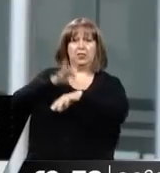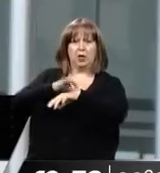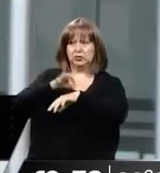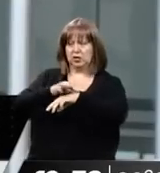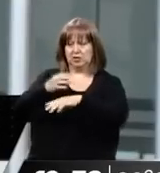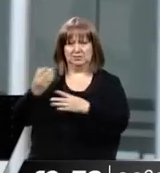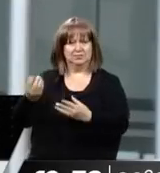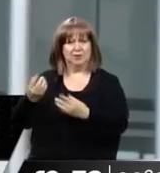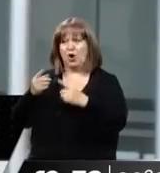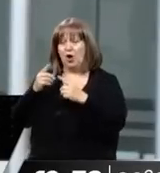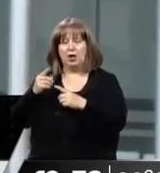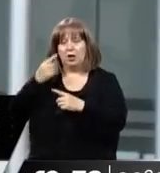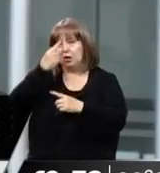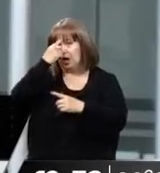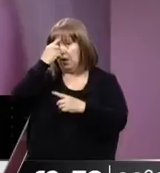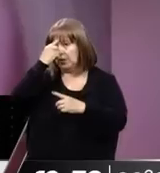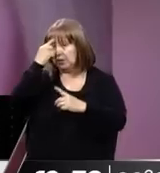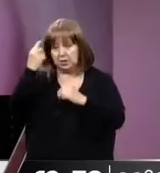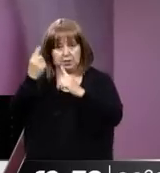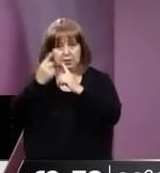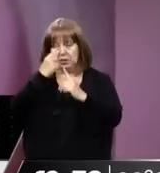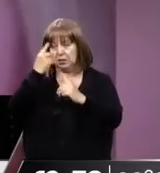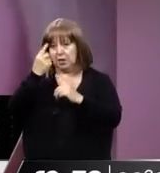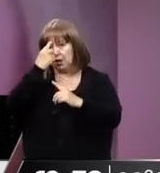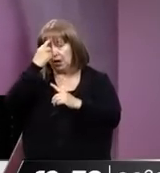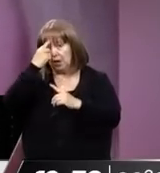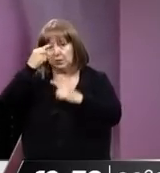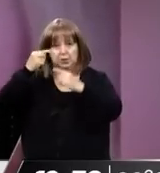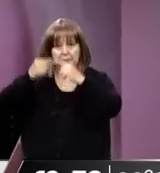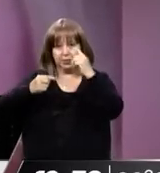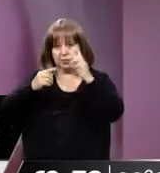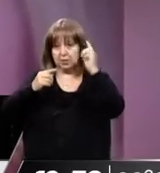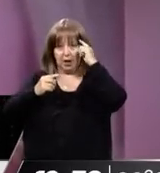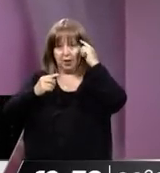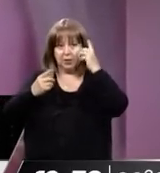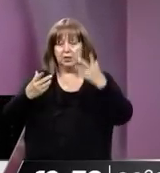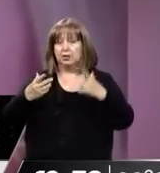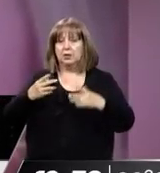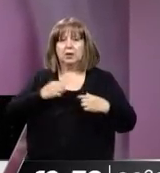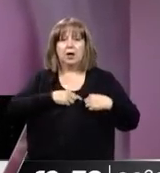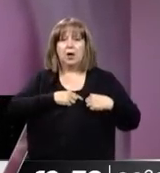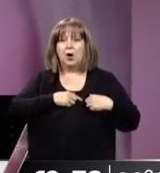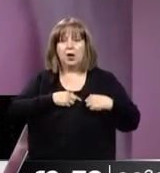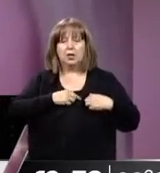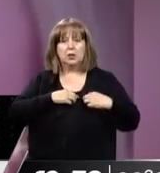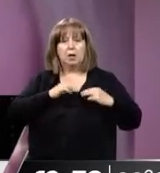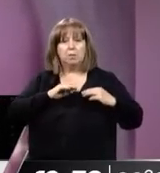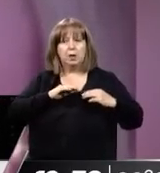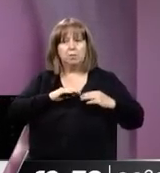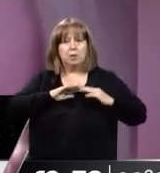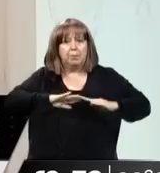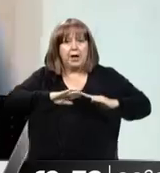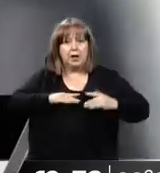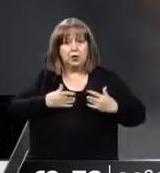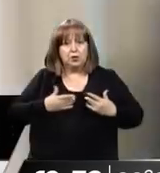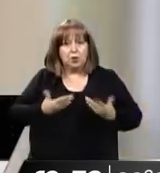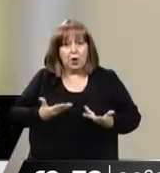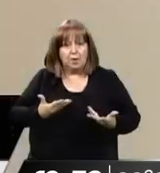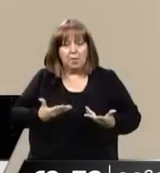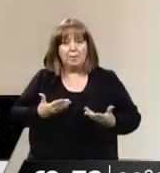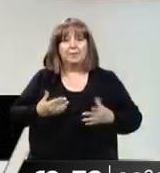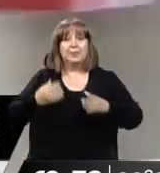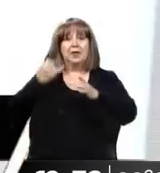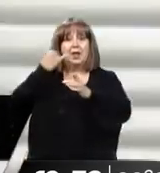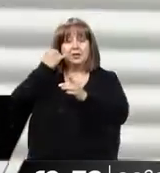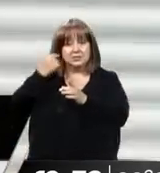multiorgánica y la muerte todos todos e inclusive los médicos de parte recordemos que la dosis